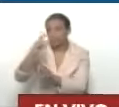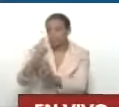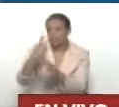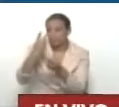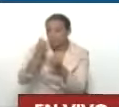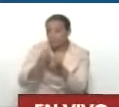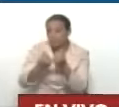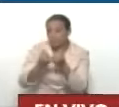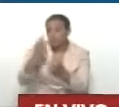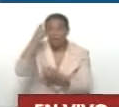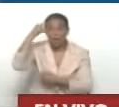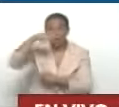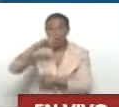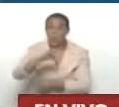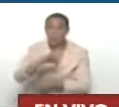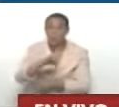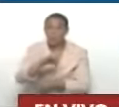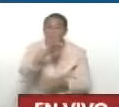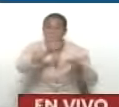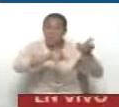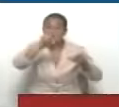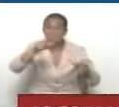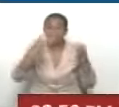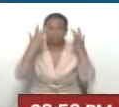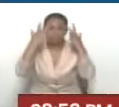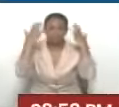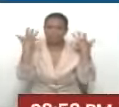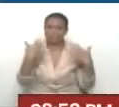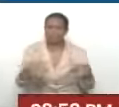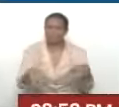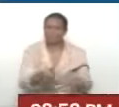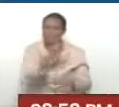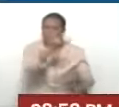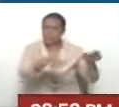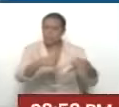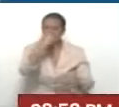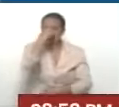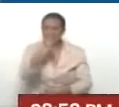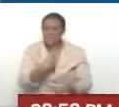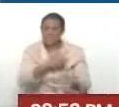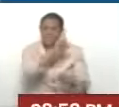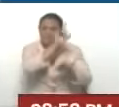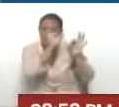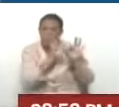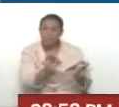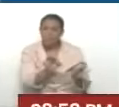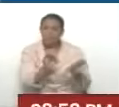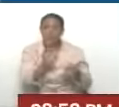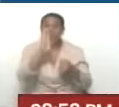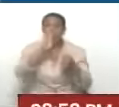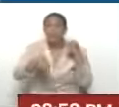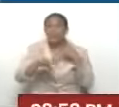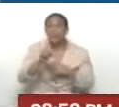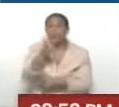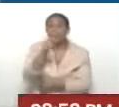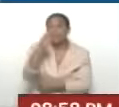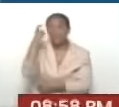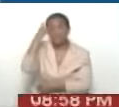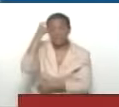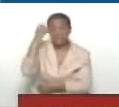hoy tenemos aquí gente extraordinaria. Porque en los últimos 10 días